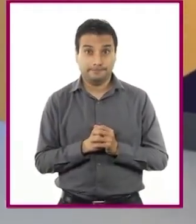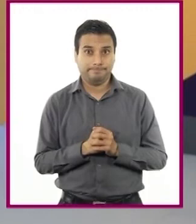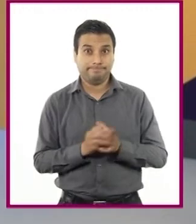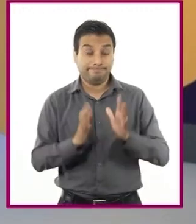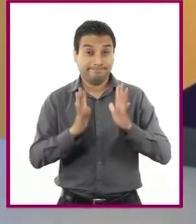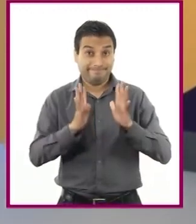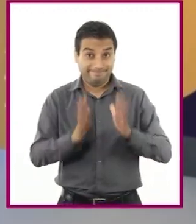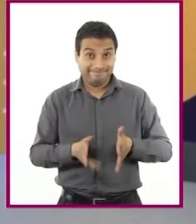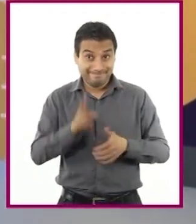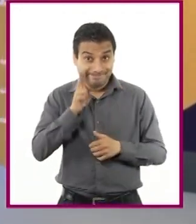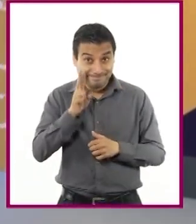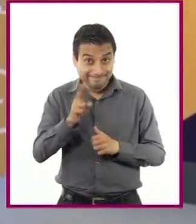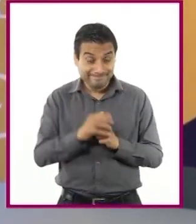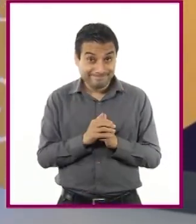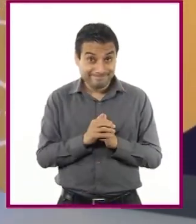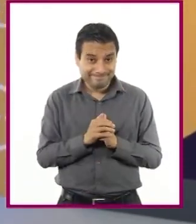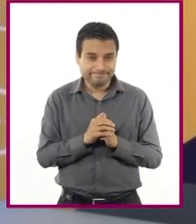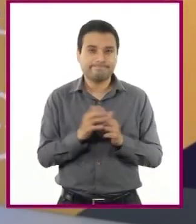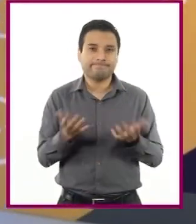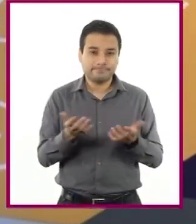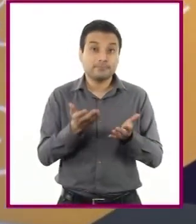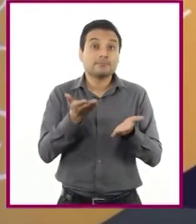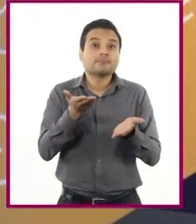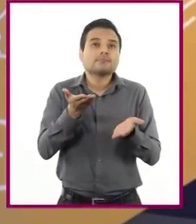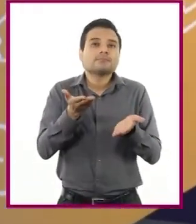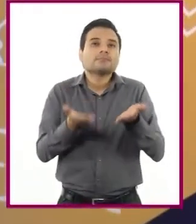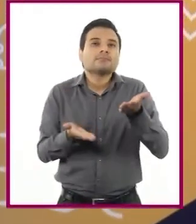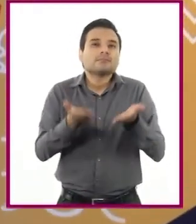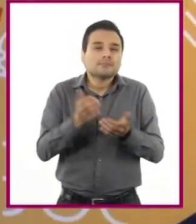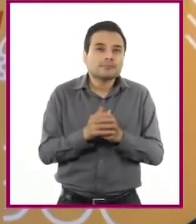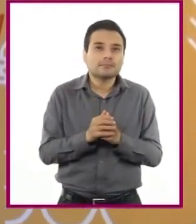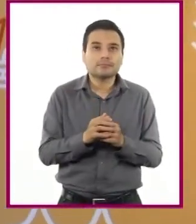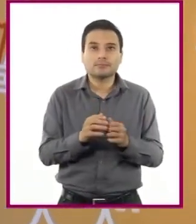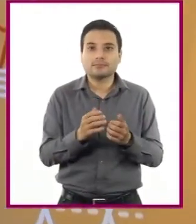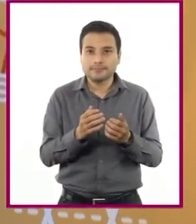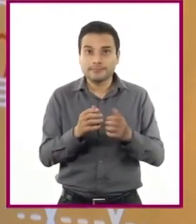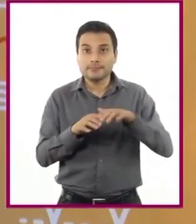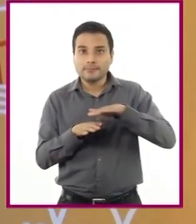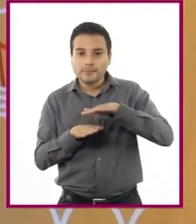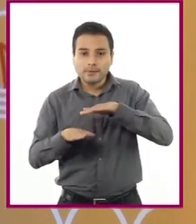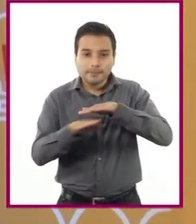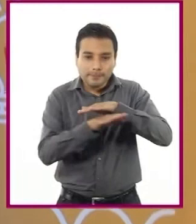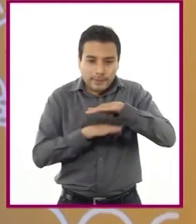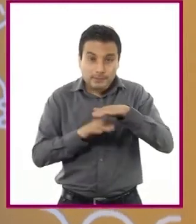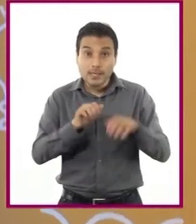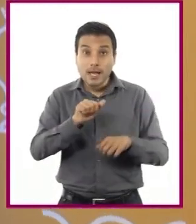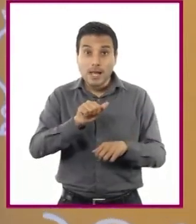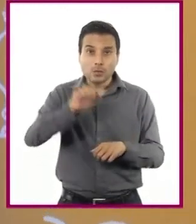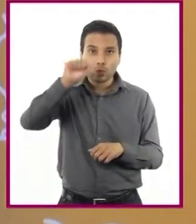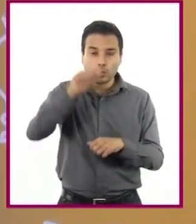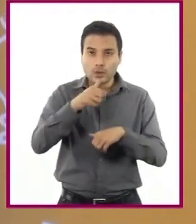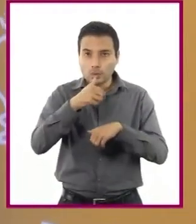cuenta, dependiendo de la combinación entre las medidas de la base y de la altura, podrán coincidir el mismo